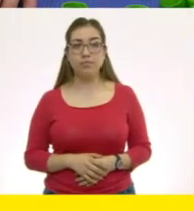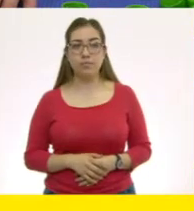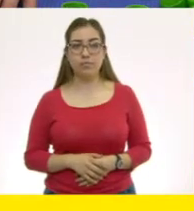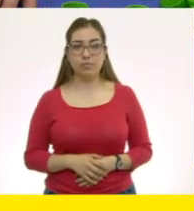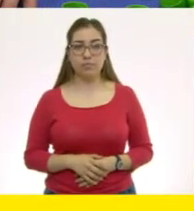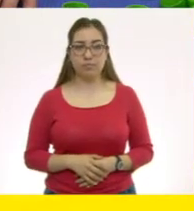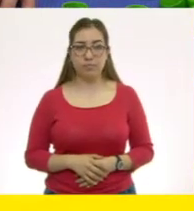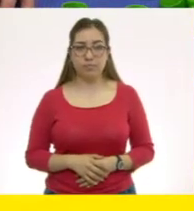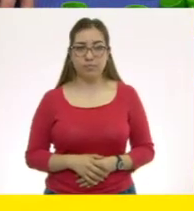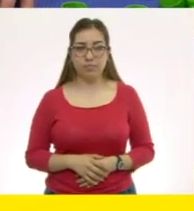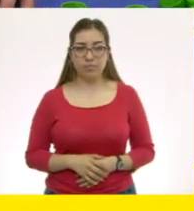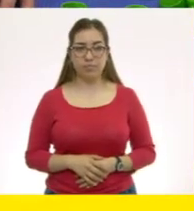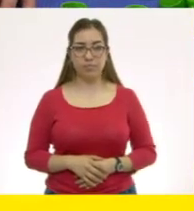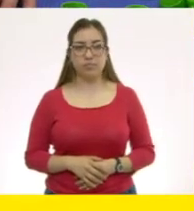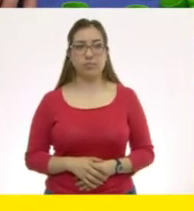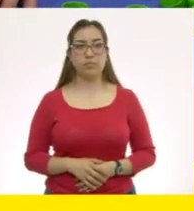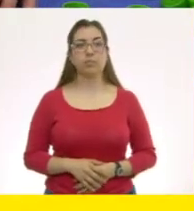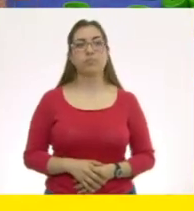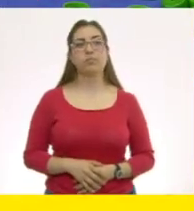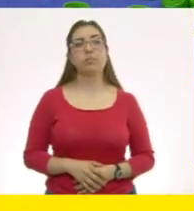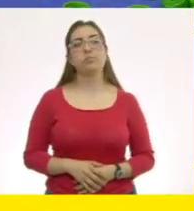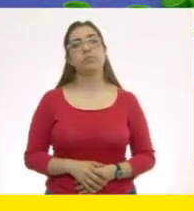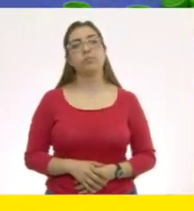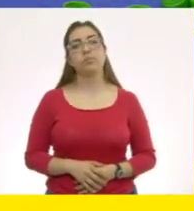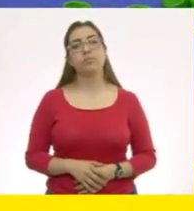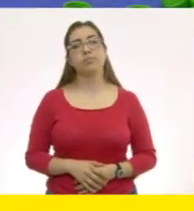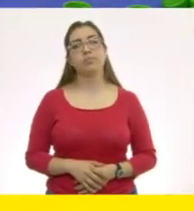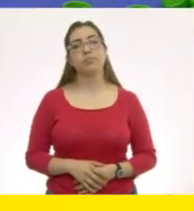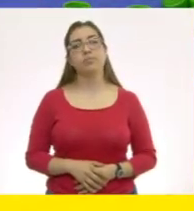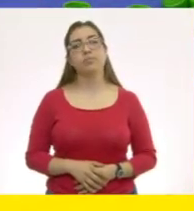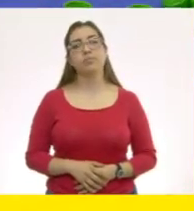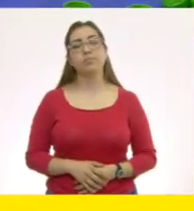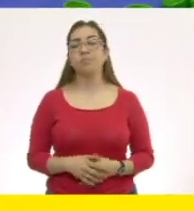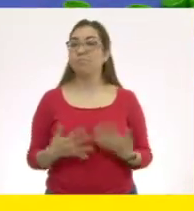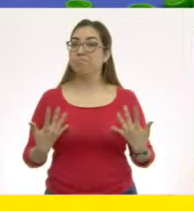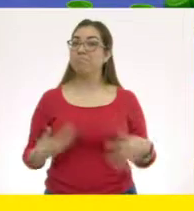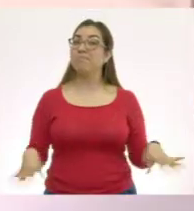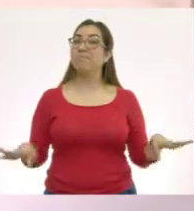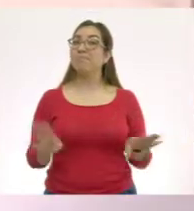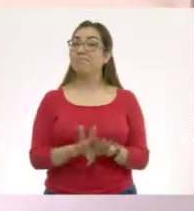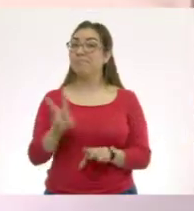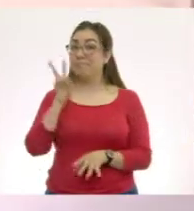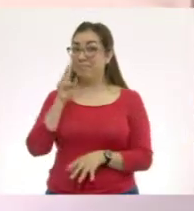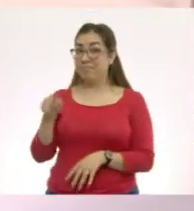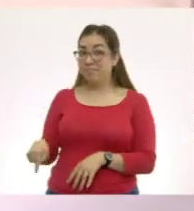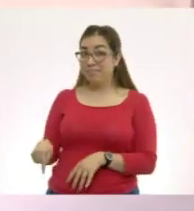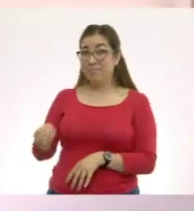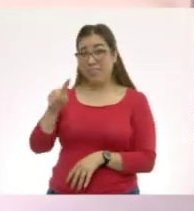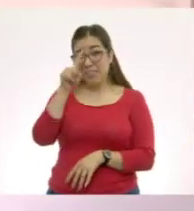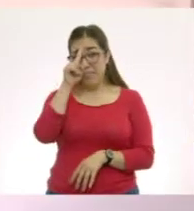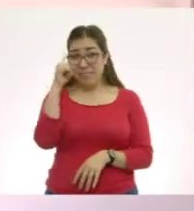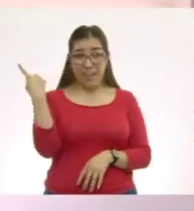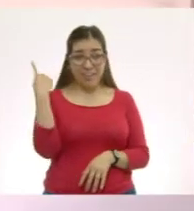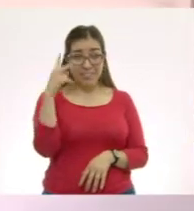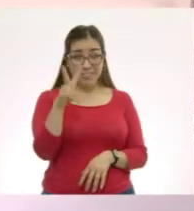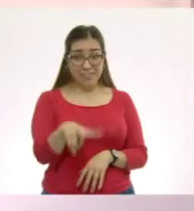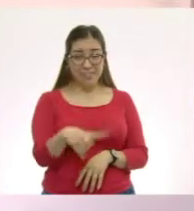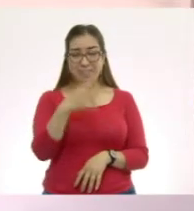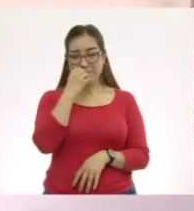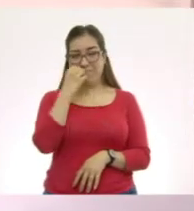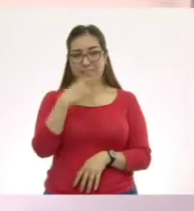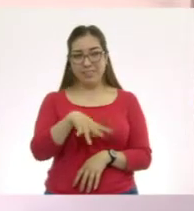5, y 3, 4, 5. ¿Qué tal, eh? Facilísimo, ¿no? Estuvo